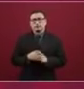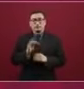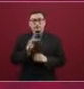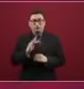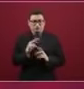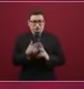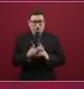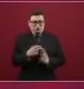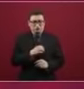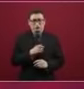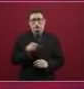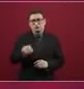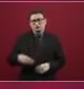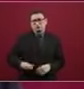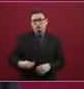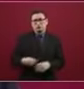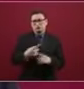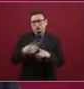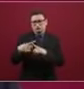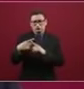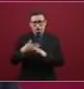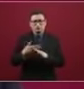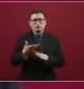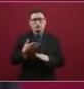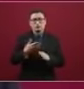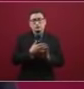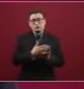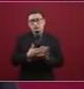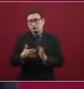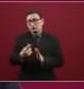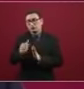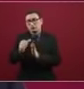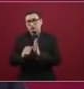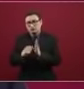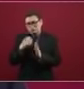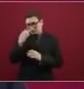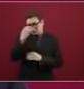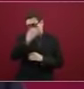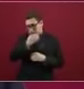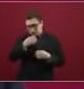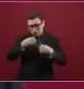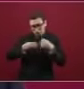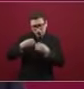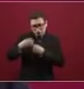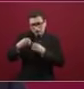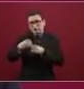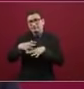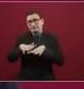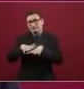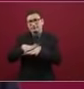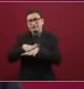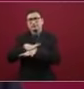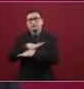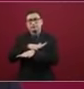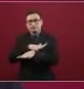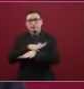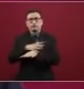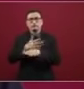culposo y en el transcurso del mes se califica, se modifica a doloso